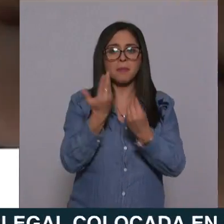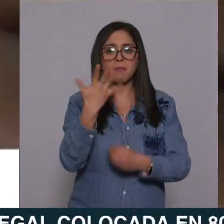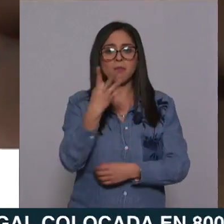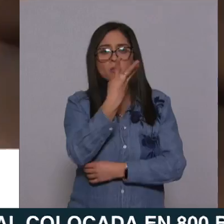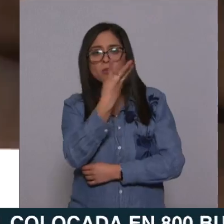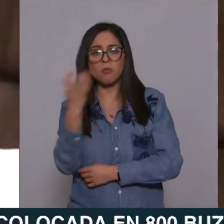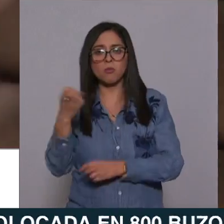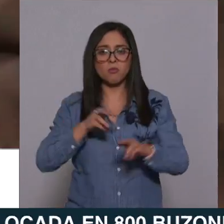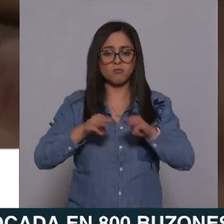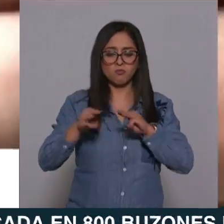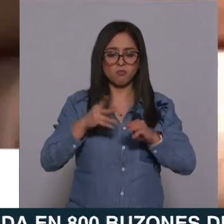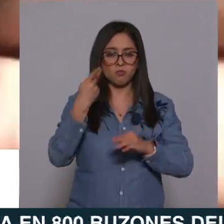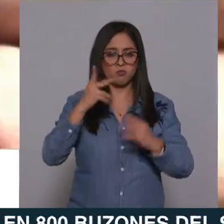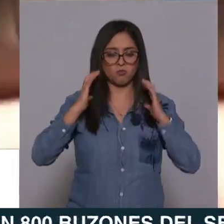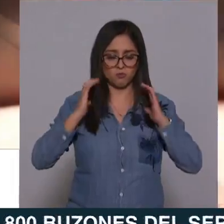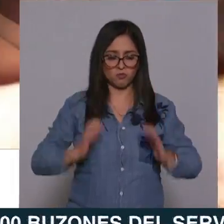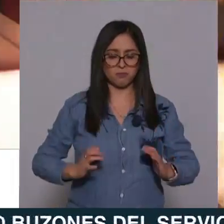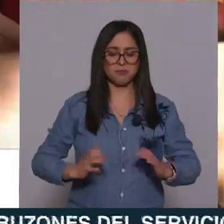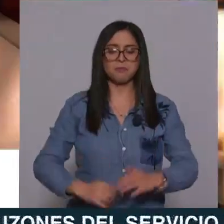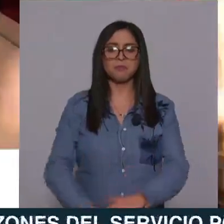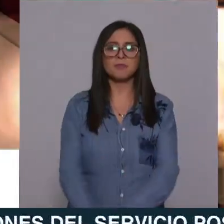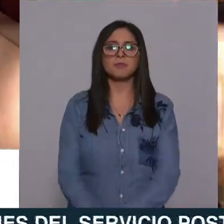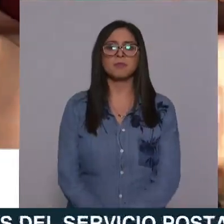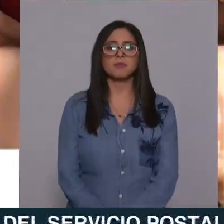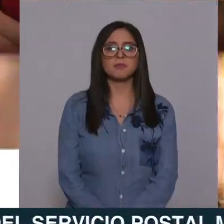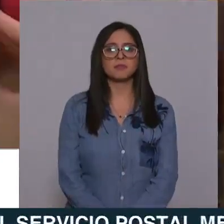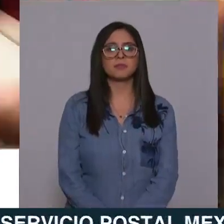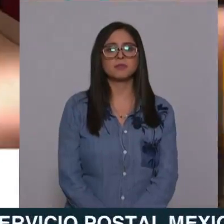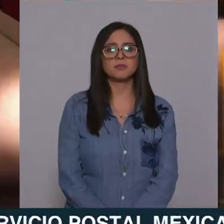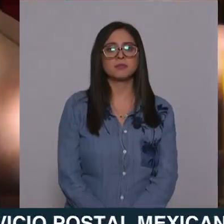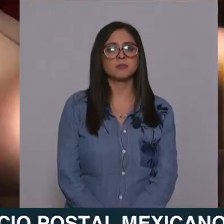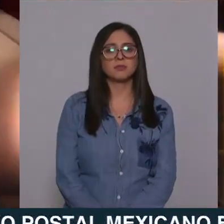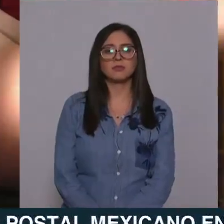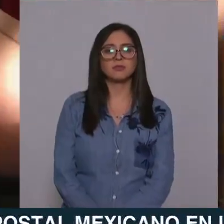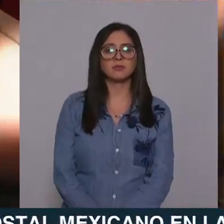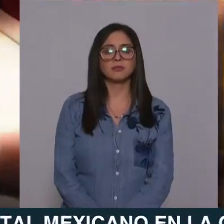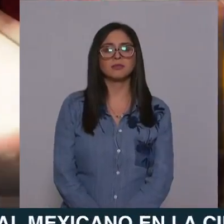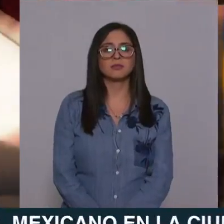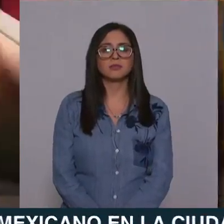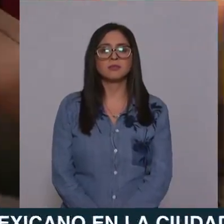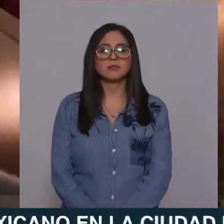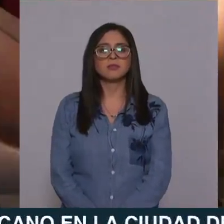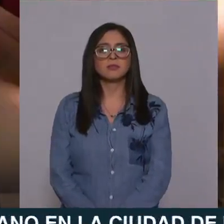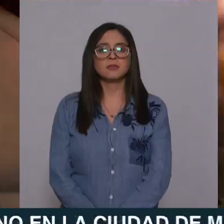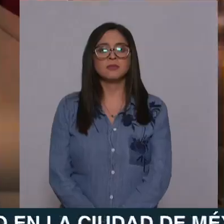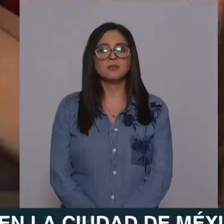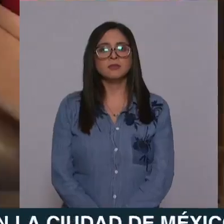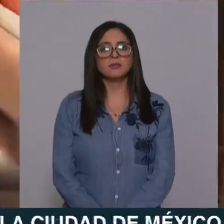400. Información y voz, Alberto Álvarez Santana, 21 Noticias.